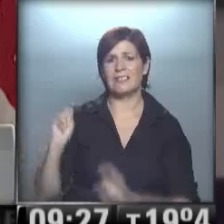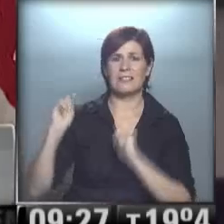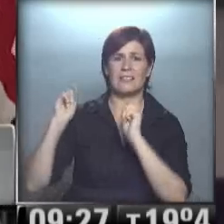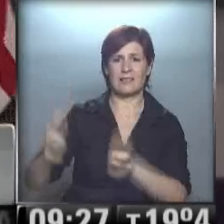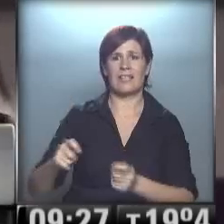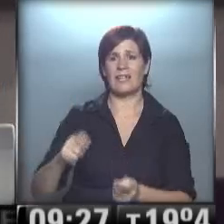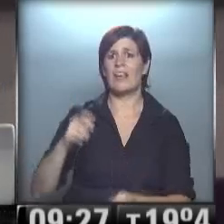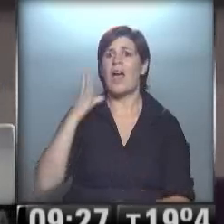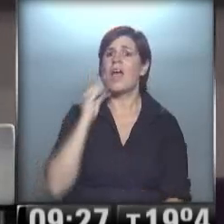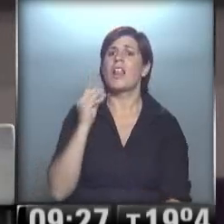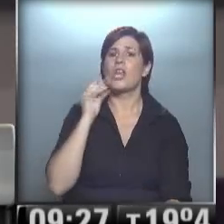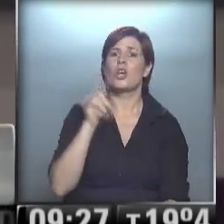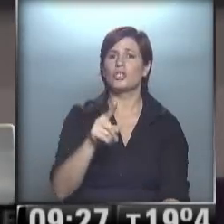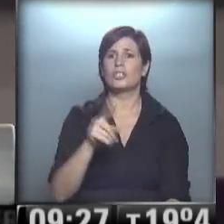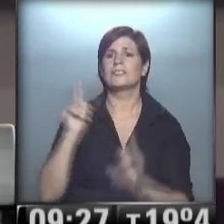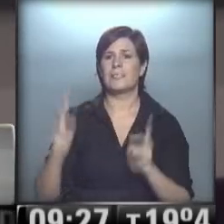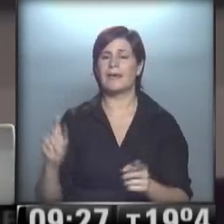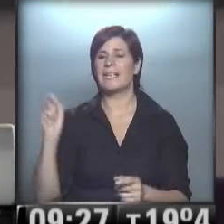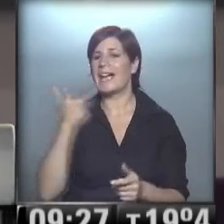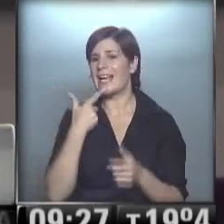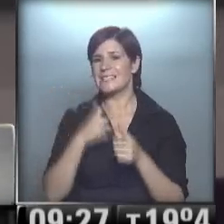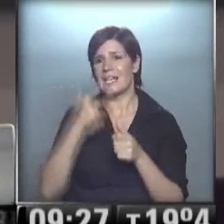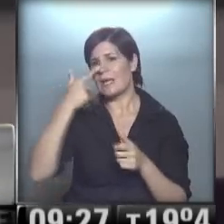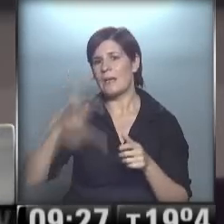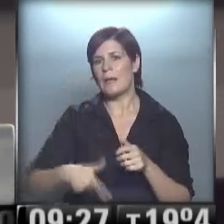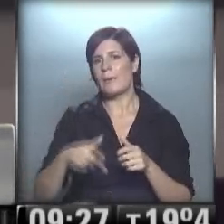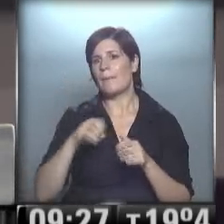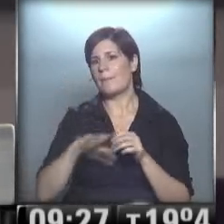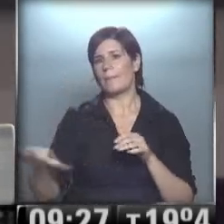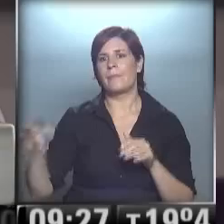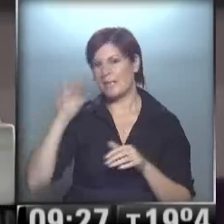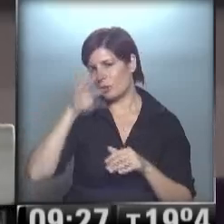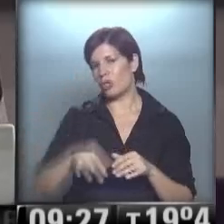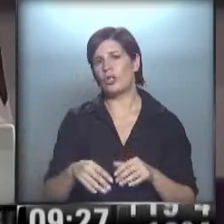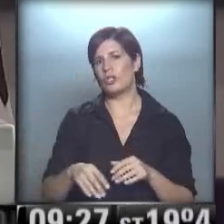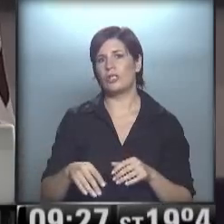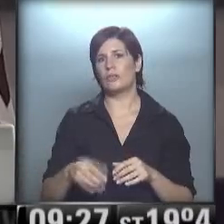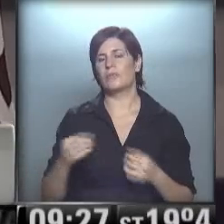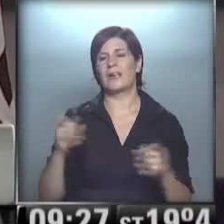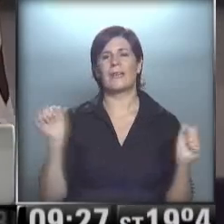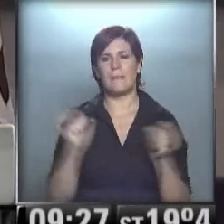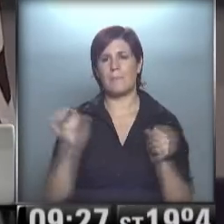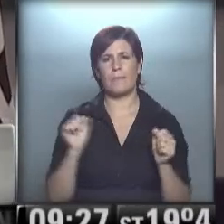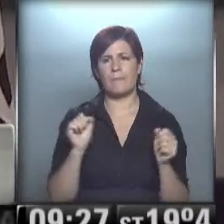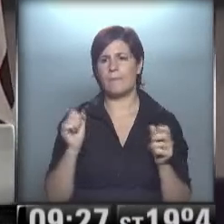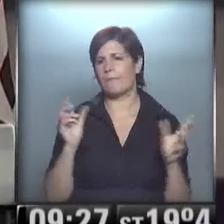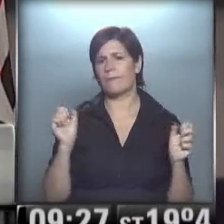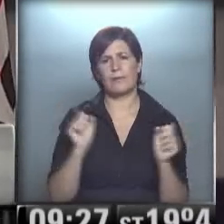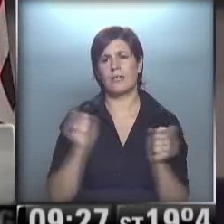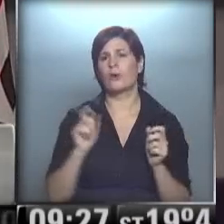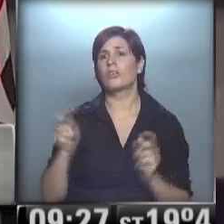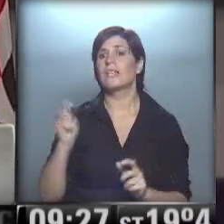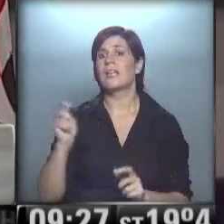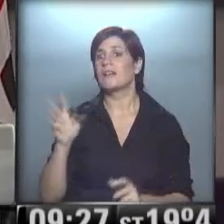londinense hasta el gas y el petróleo que necesita Europa porque en el invierno porque hace frío y la llave La